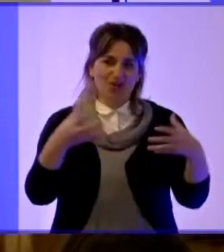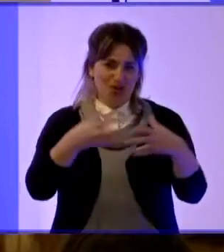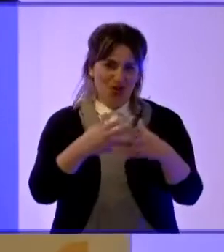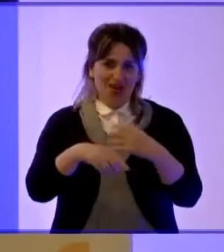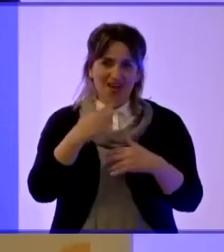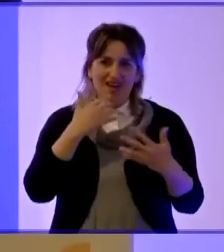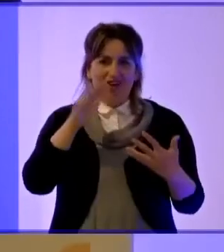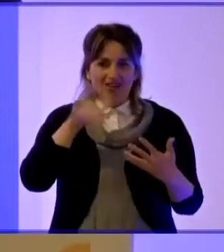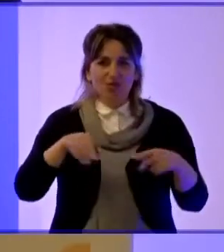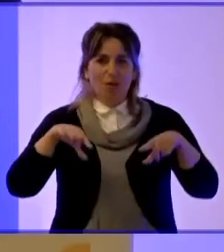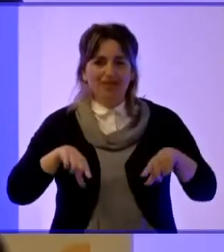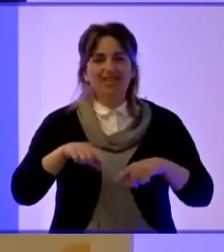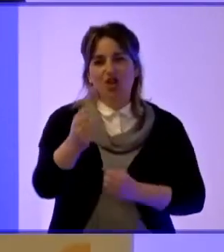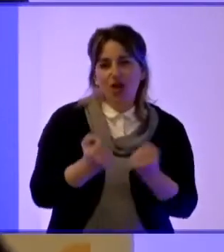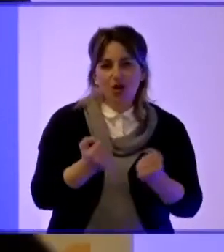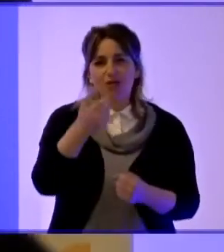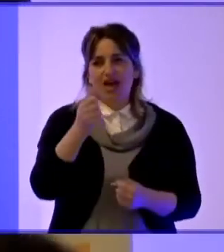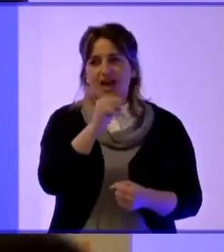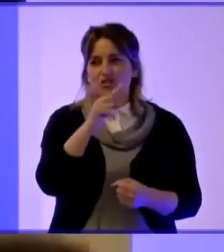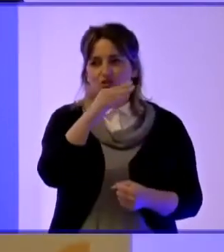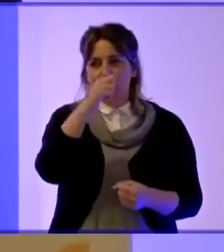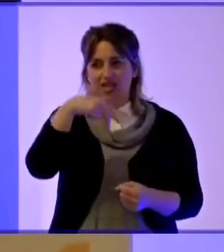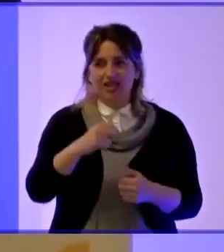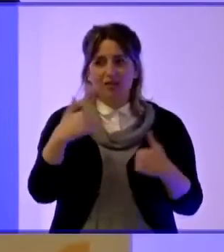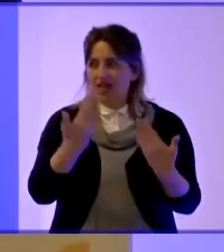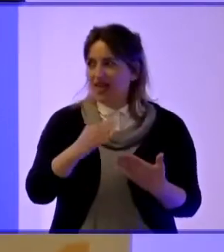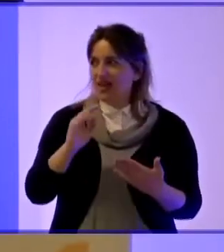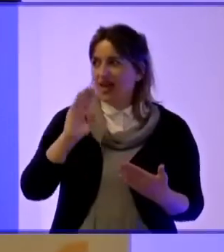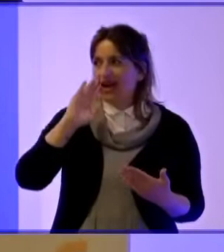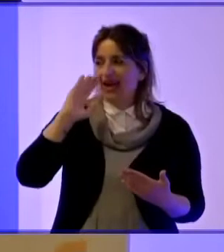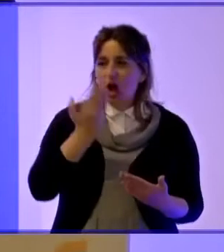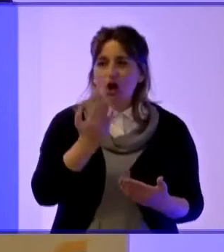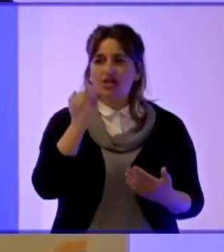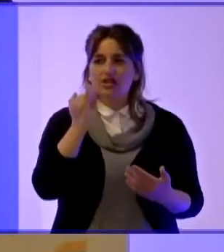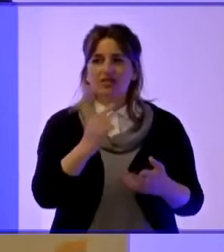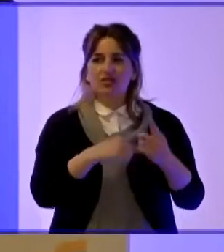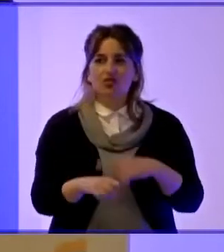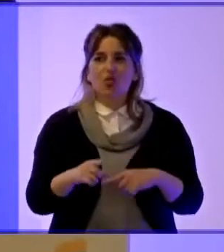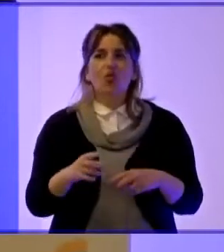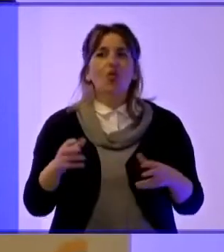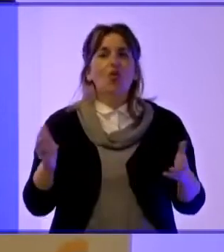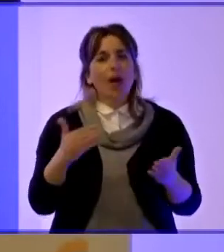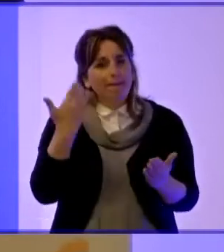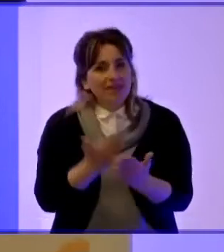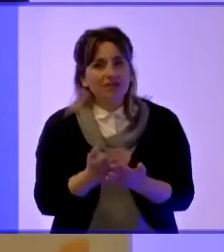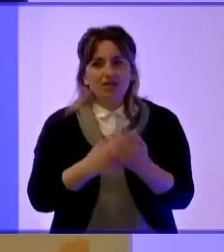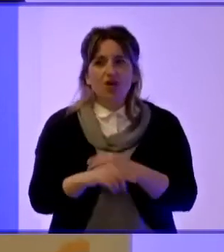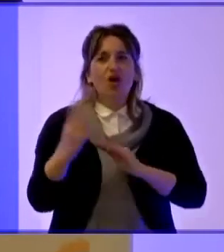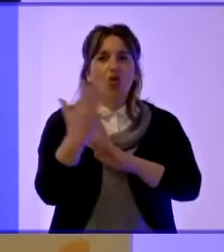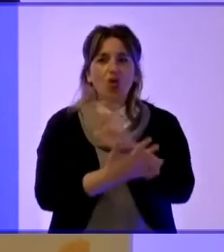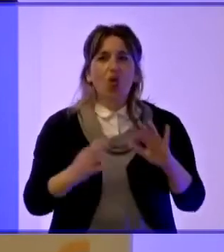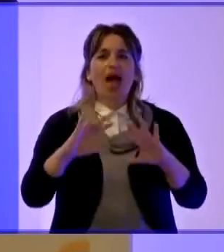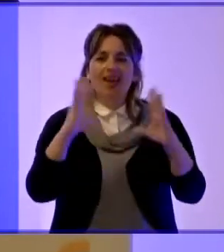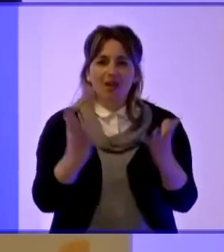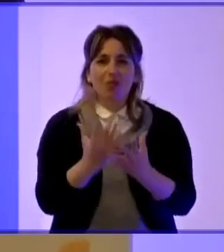Llamar a la ministra de Economía, Susana Arbeleche, para entregar el reconocimiento a emprendimientos que posicionan a Uruguay en el mundo, como lo dice el